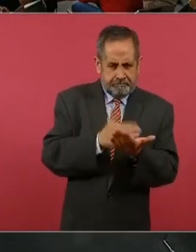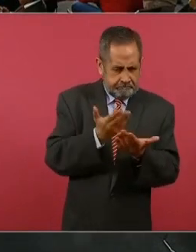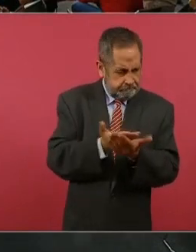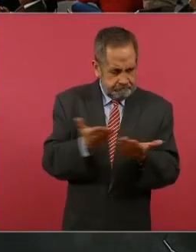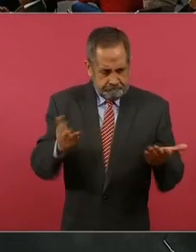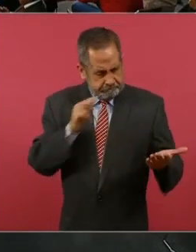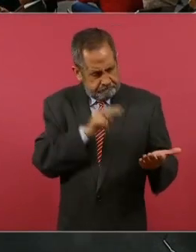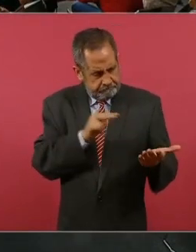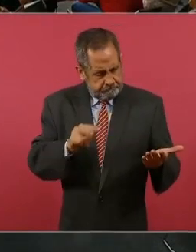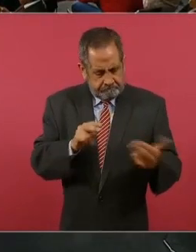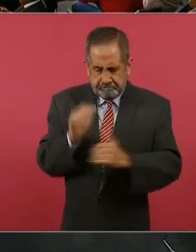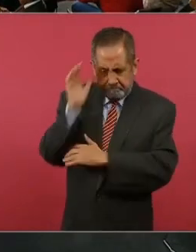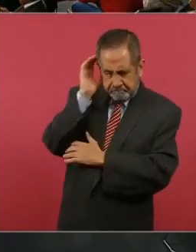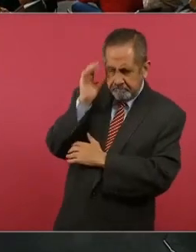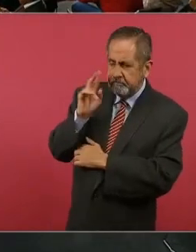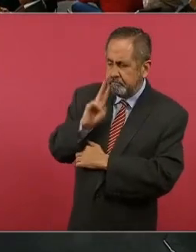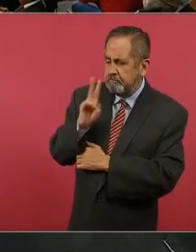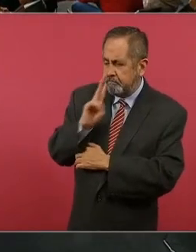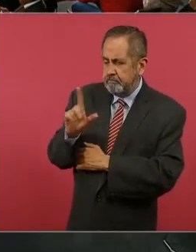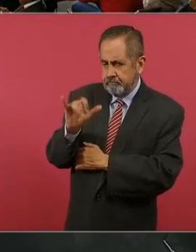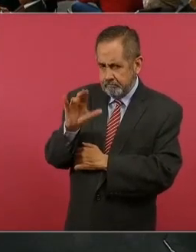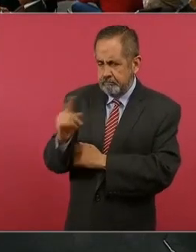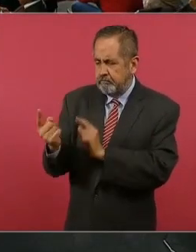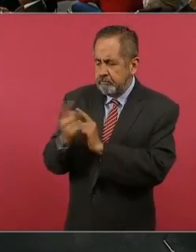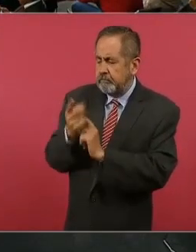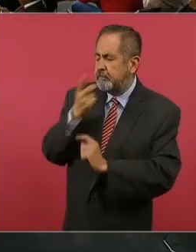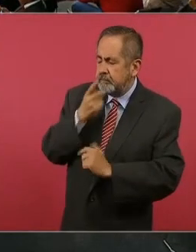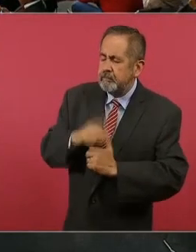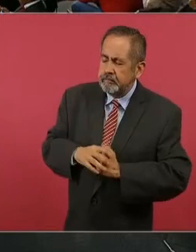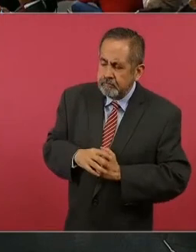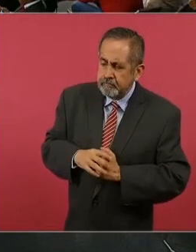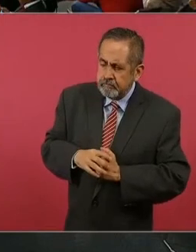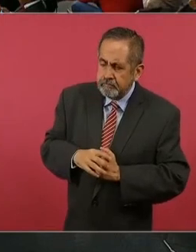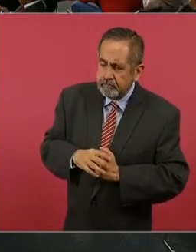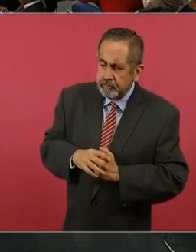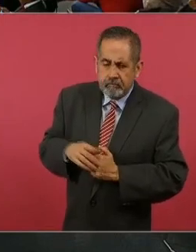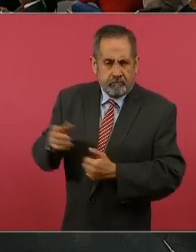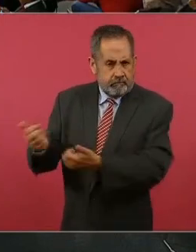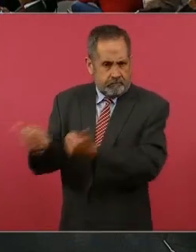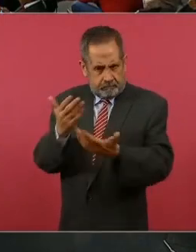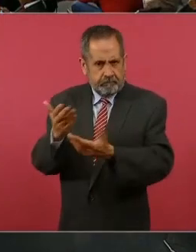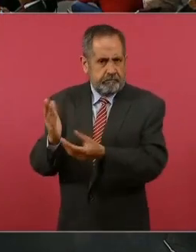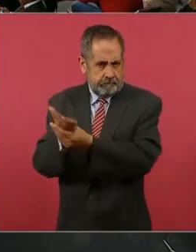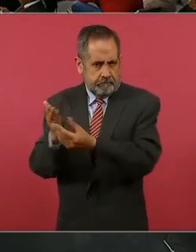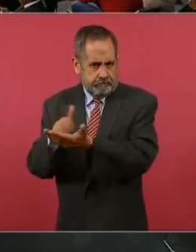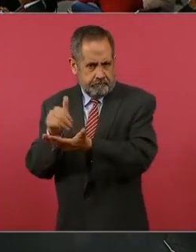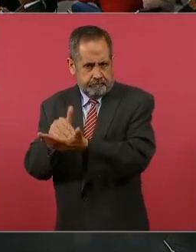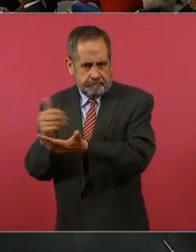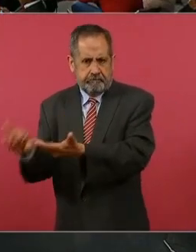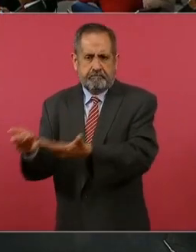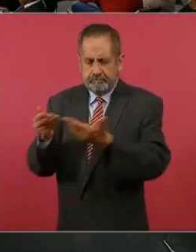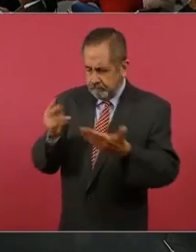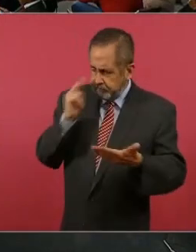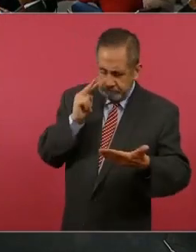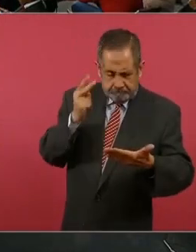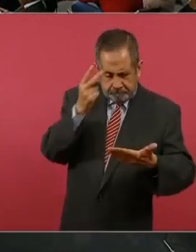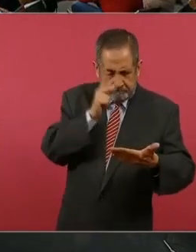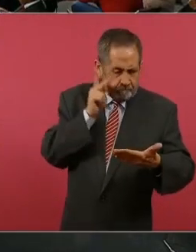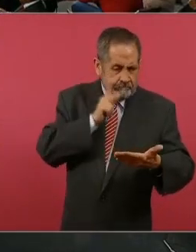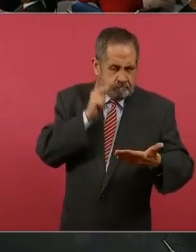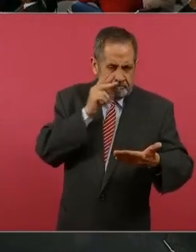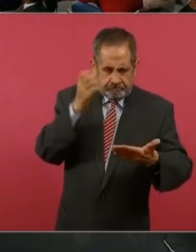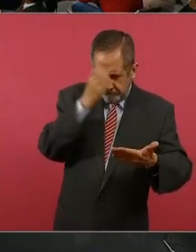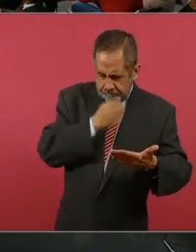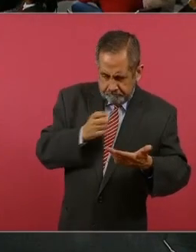y va a escuchar también a Leoncio, y que lleve sus documentos, y una vez que